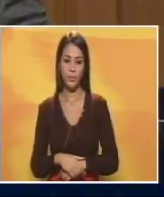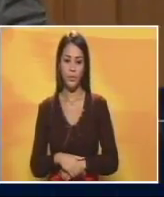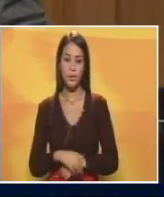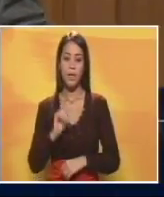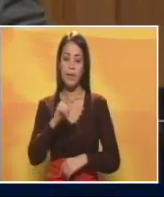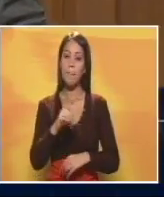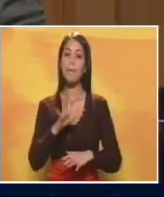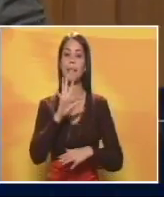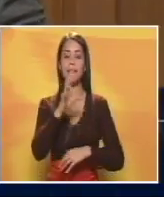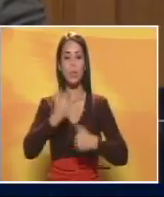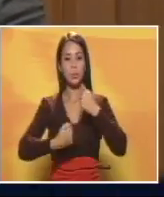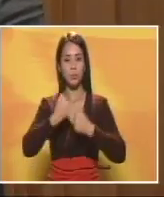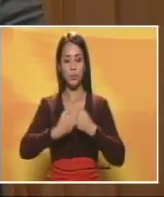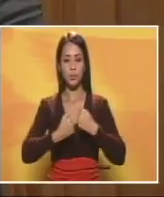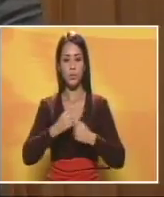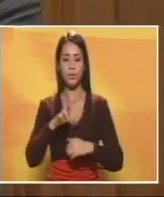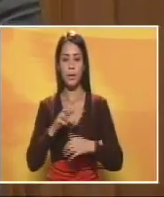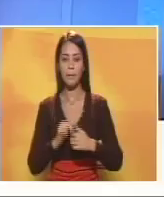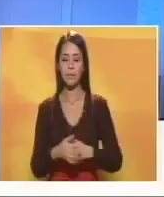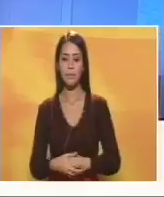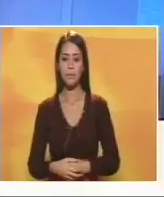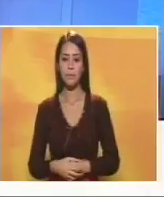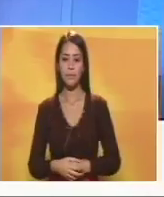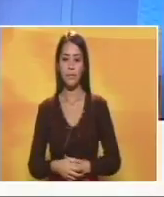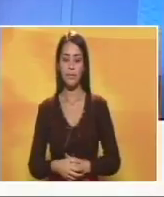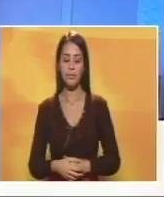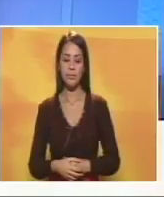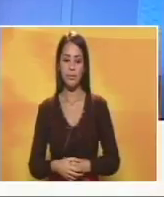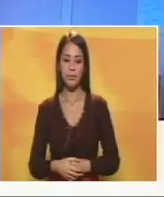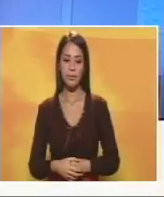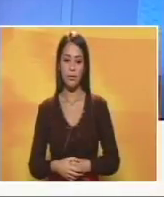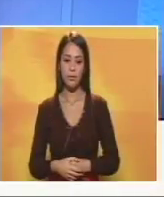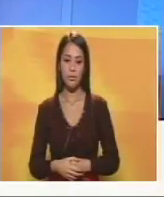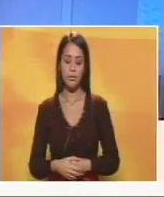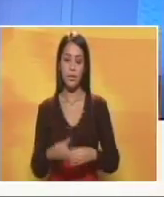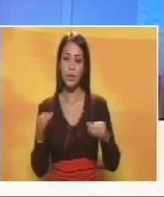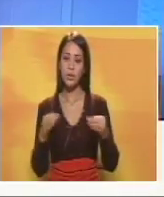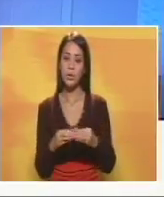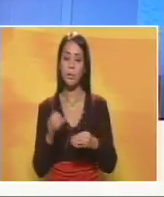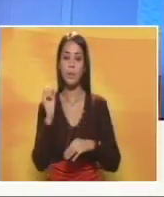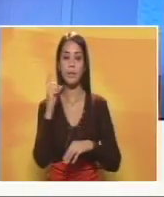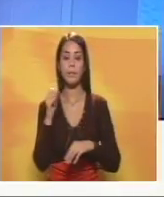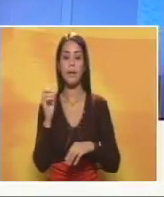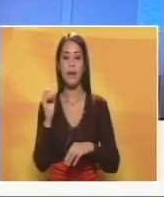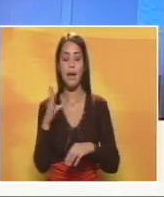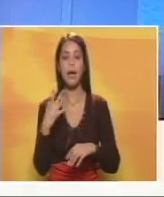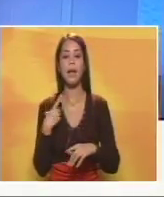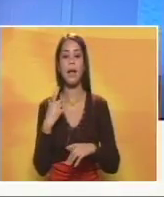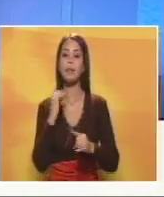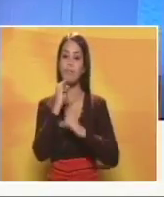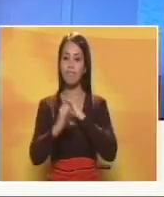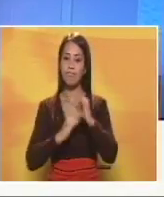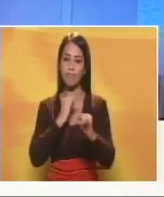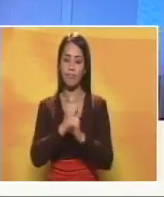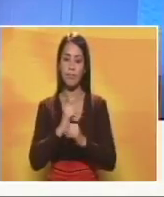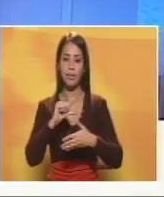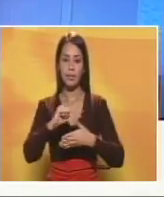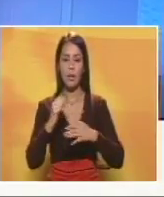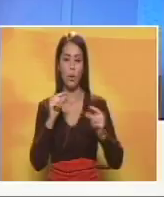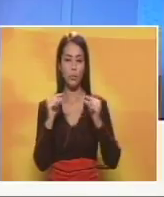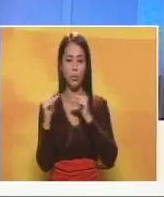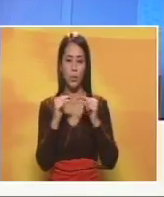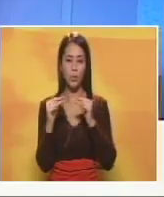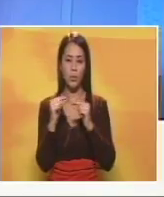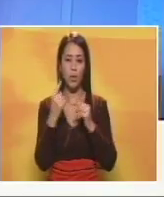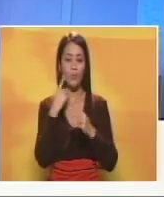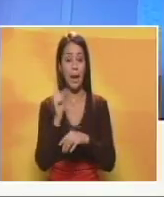5 vehículos y 3 embarcaciones deportivas. Una comisión de la Asamblea Parlamentaria Euro-Latinoamericana aprobó discutir con